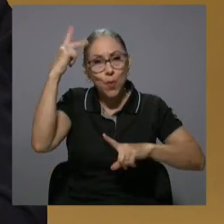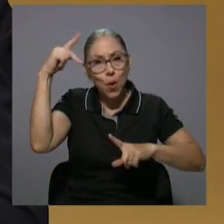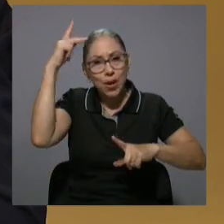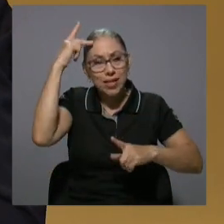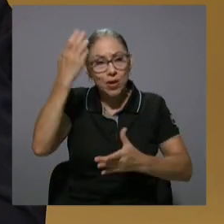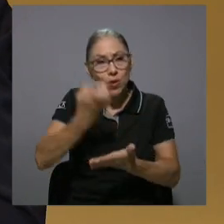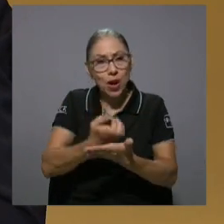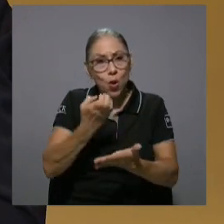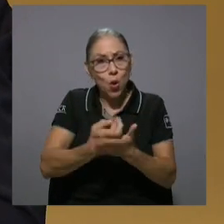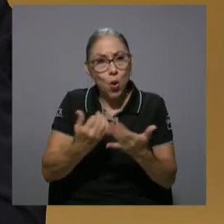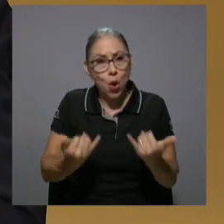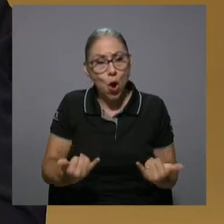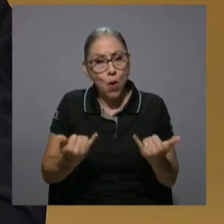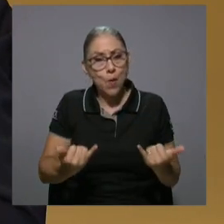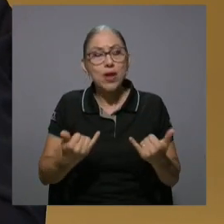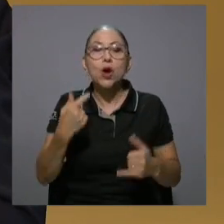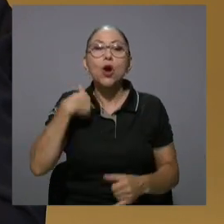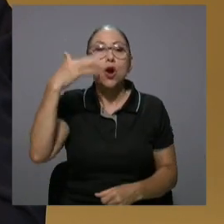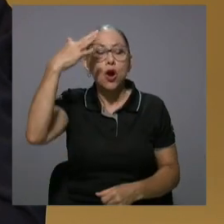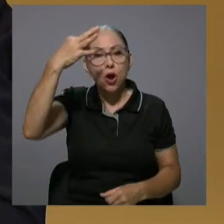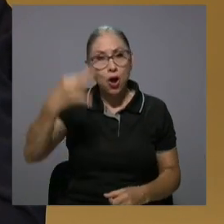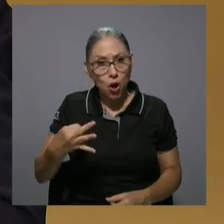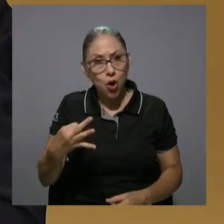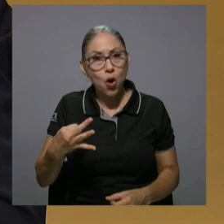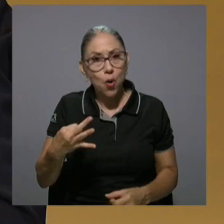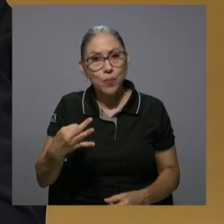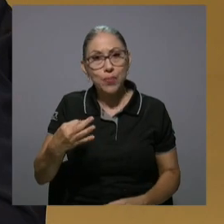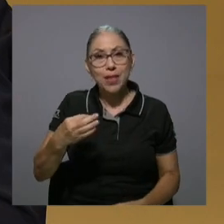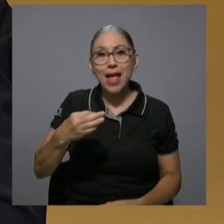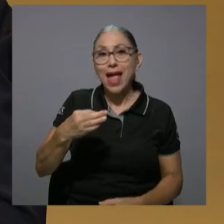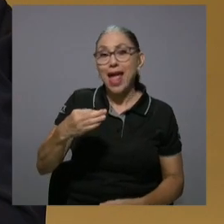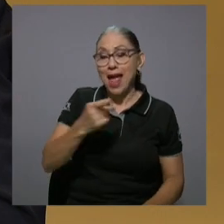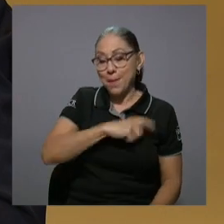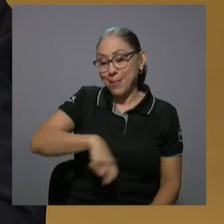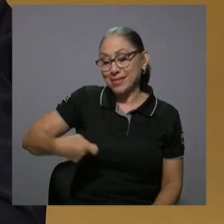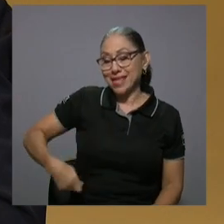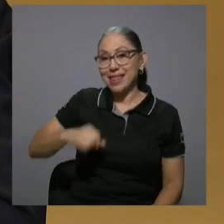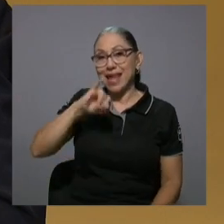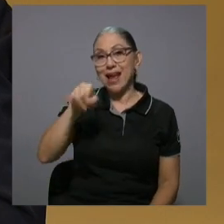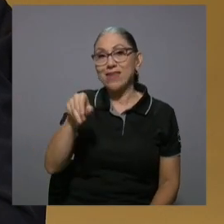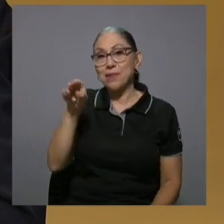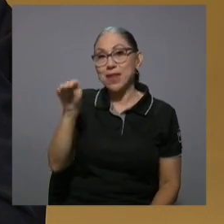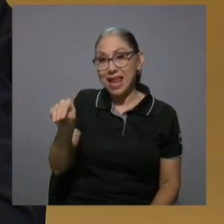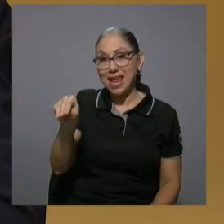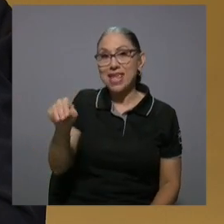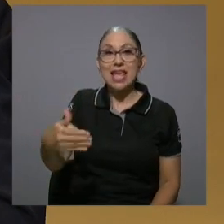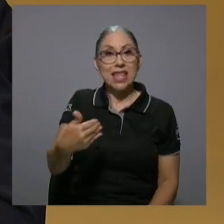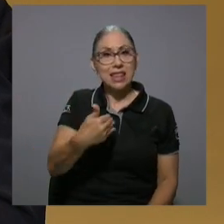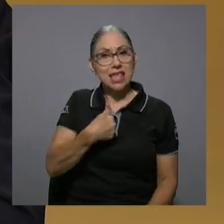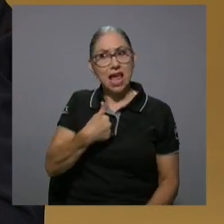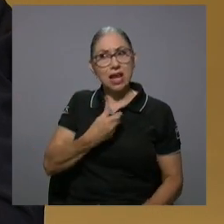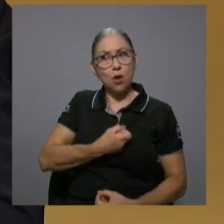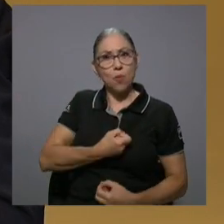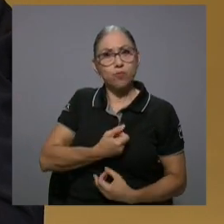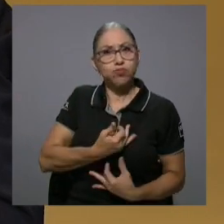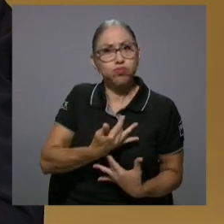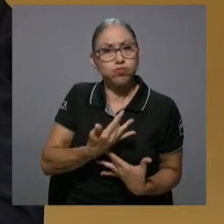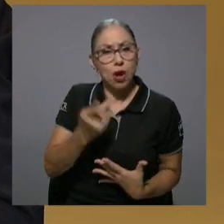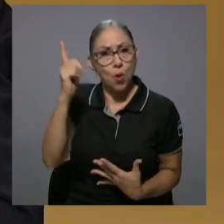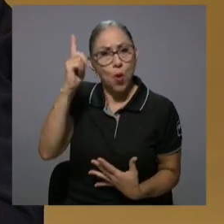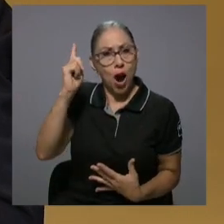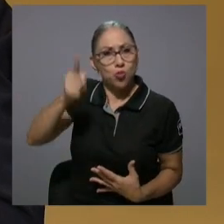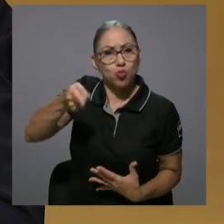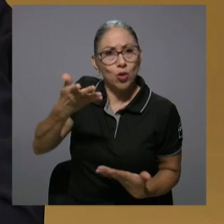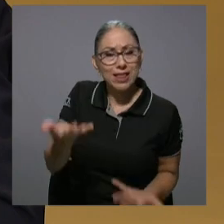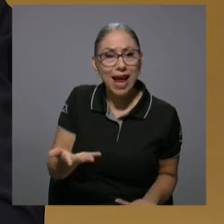económico. Yo creo que Javier Milei tiene unos ímpetus bastante autoritarios, no ha reconocido, por lo